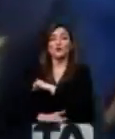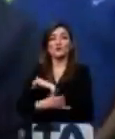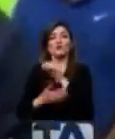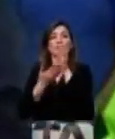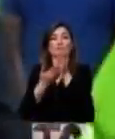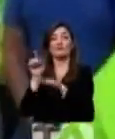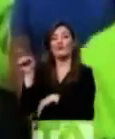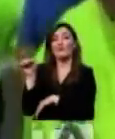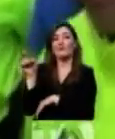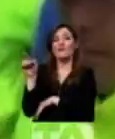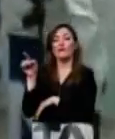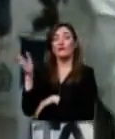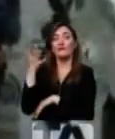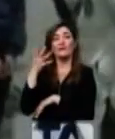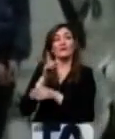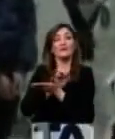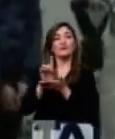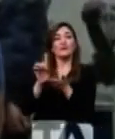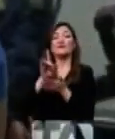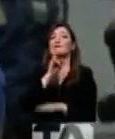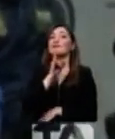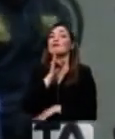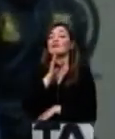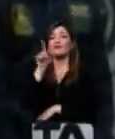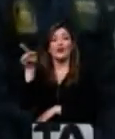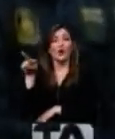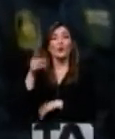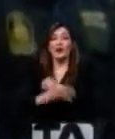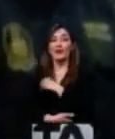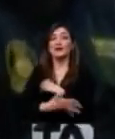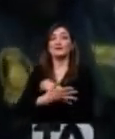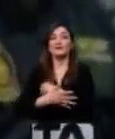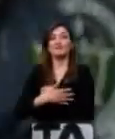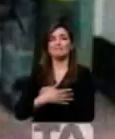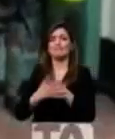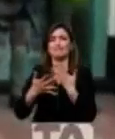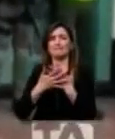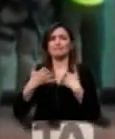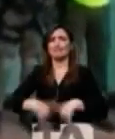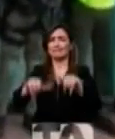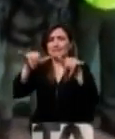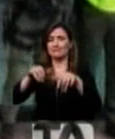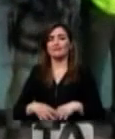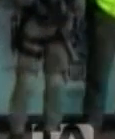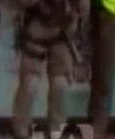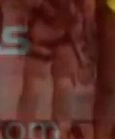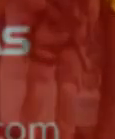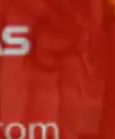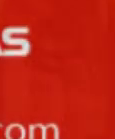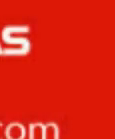el general desde hace pocas semanas está en eeuu podría ser sentenciado a cadena perpetua daiana monroy 24